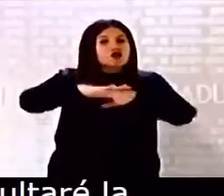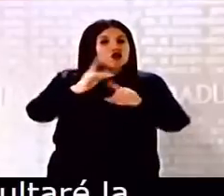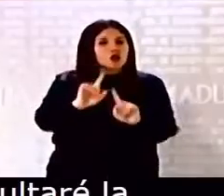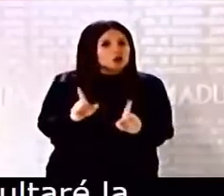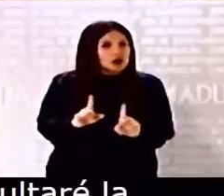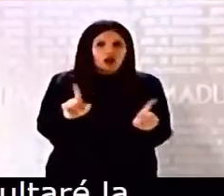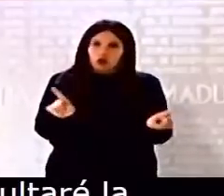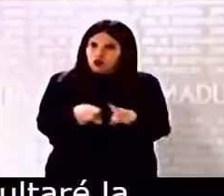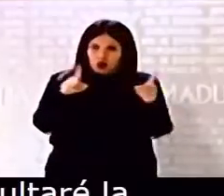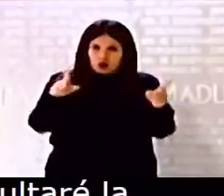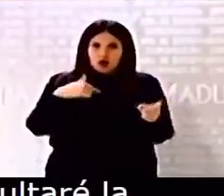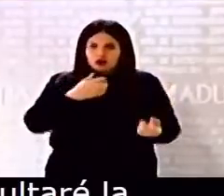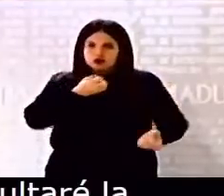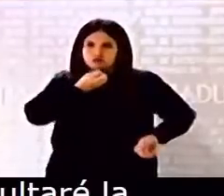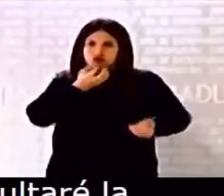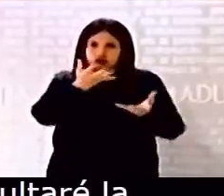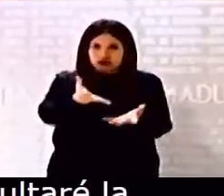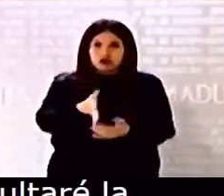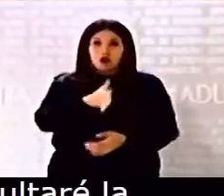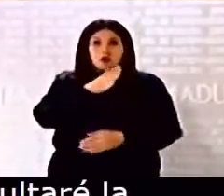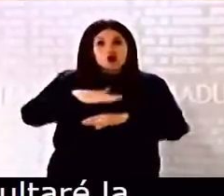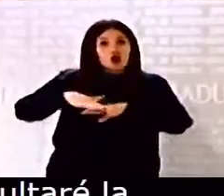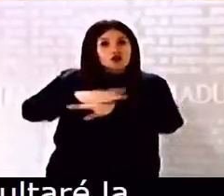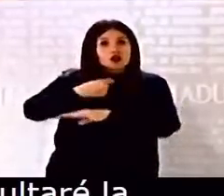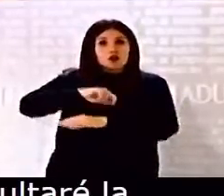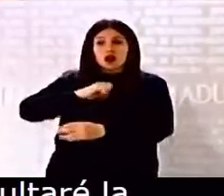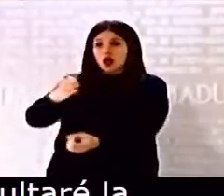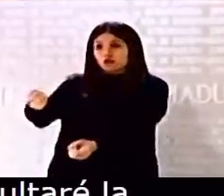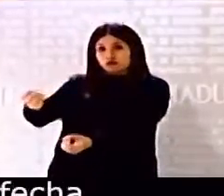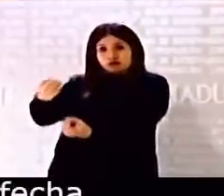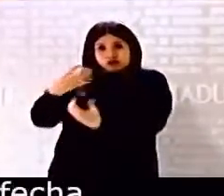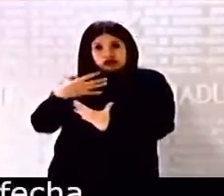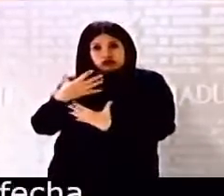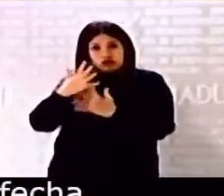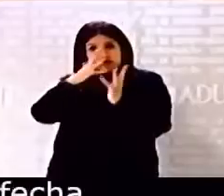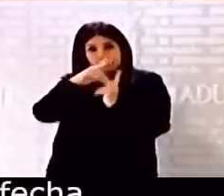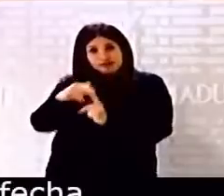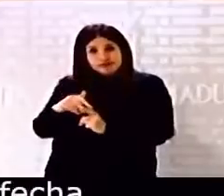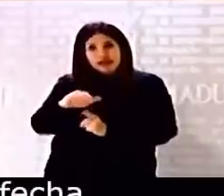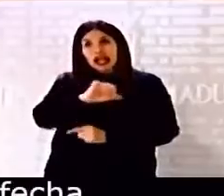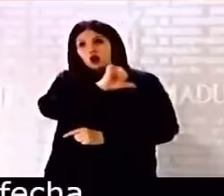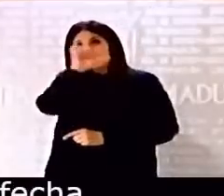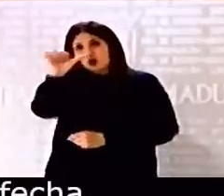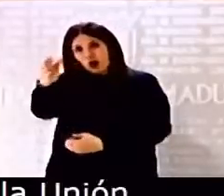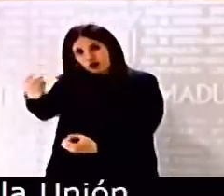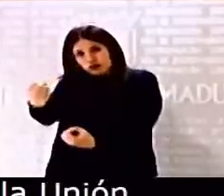Porque esas son las previsiones que nos da el Gobierno de España. Esas son las previsiones que nos da la Unión Europea.